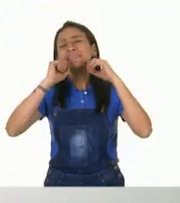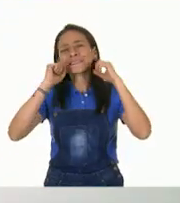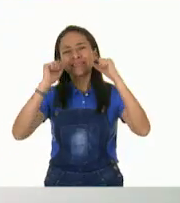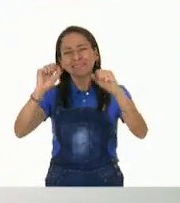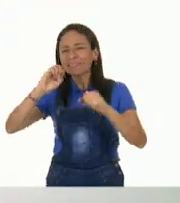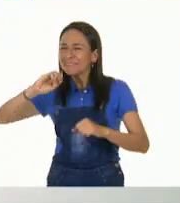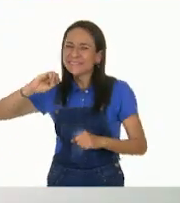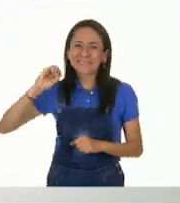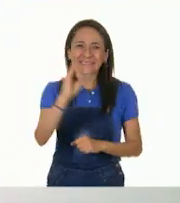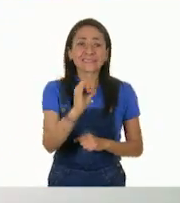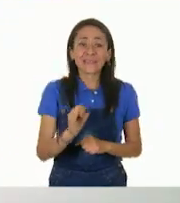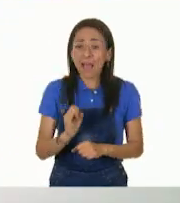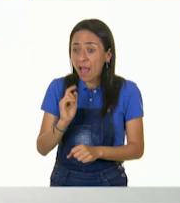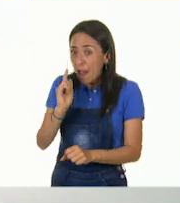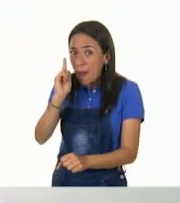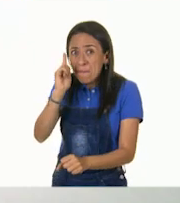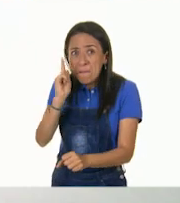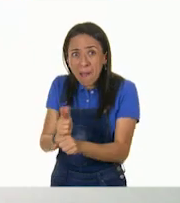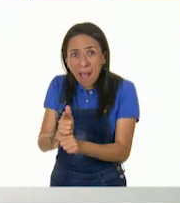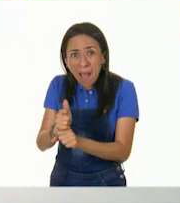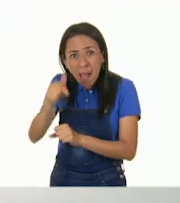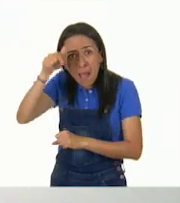y está